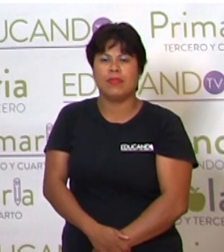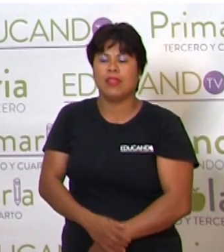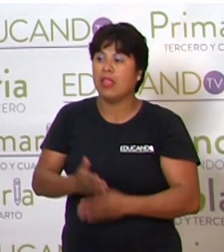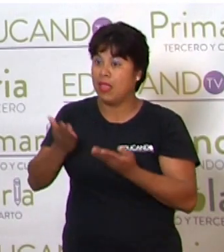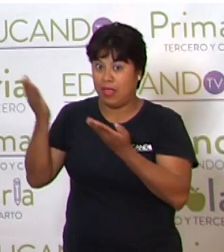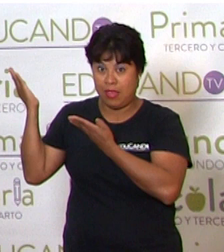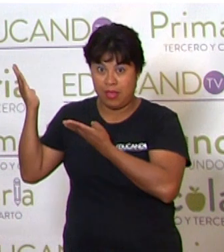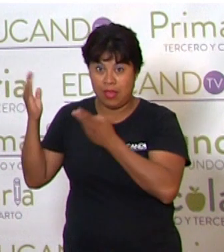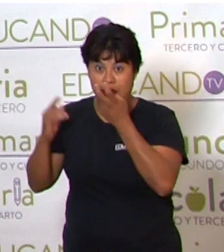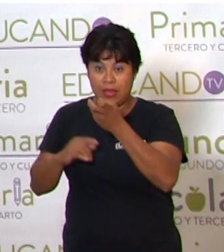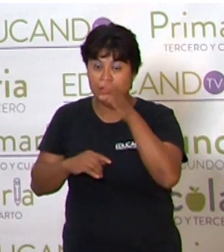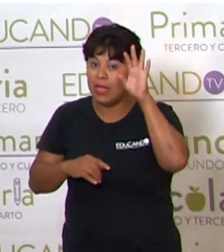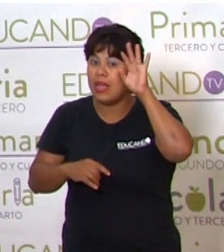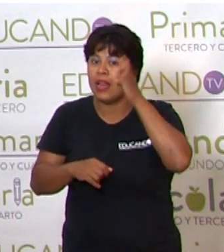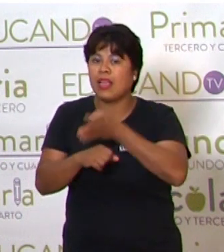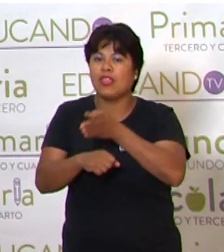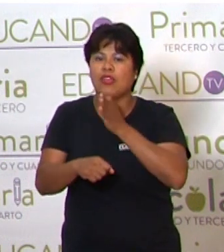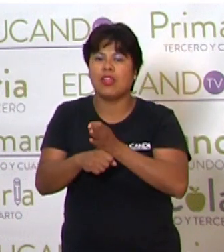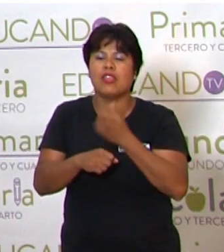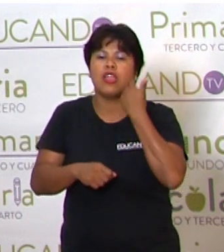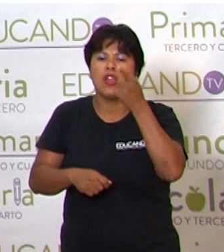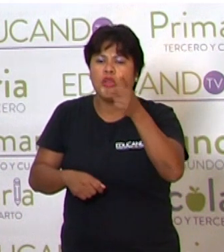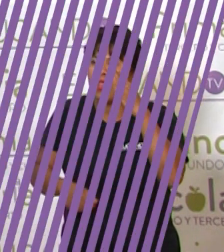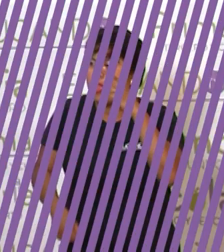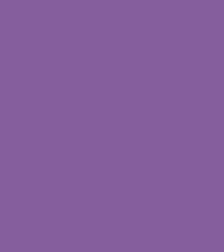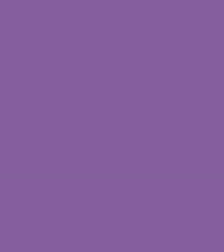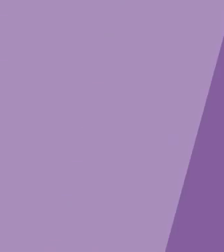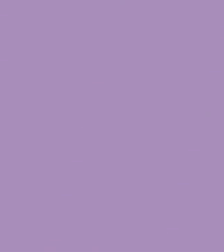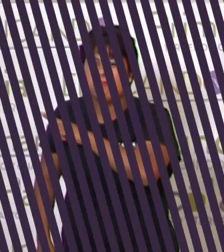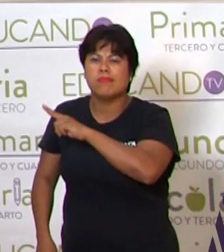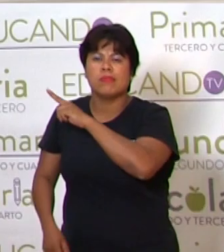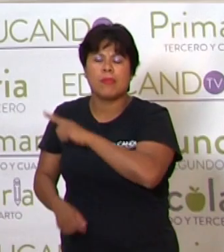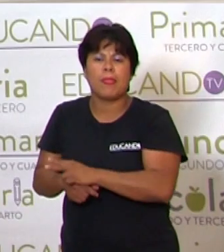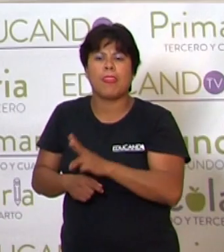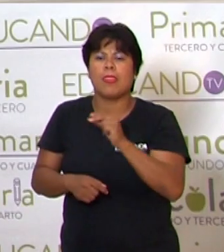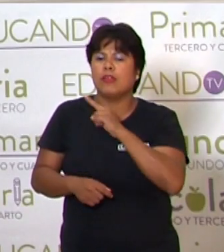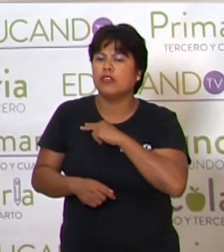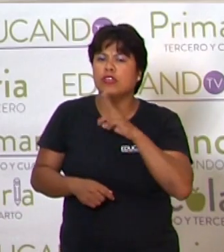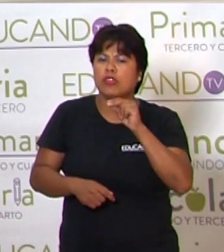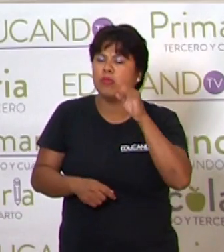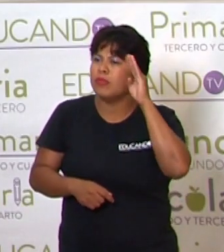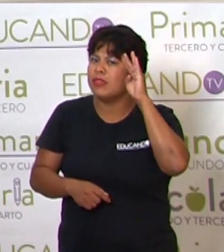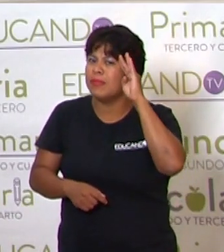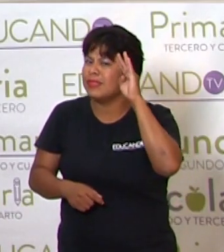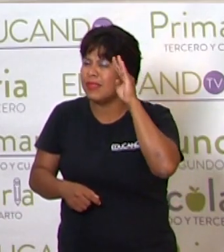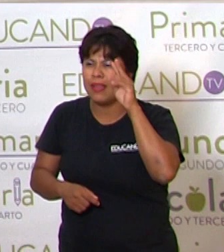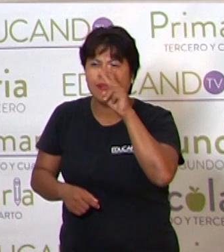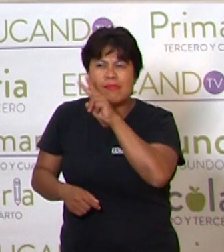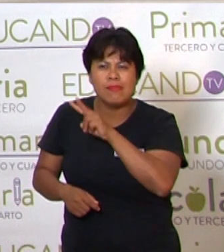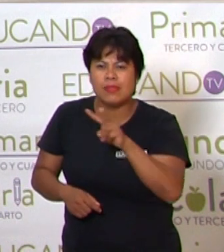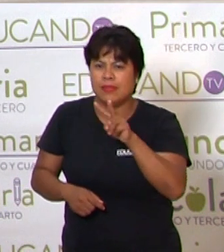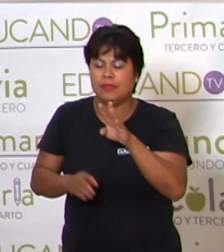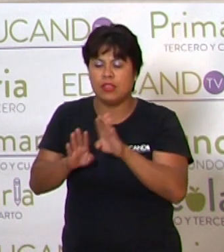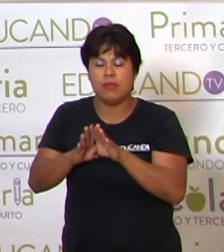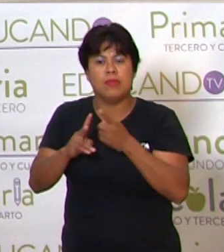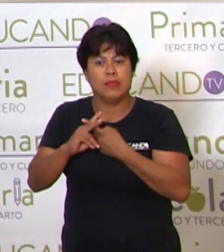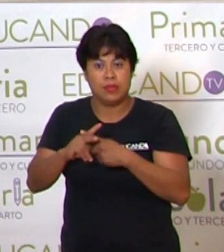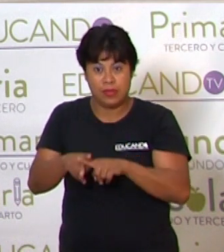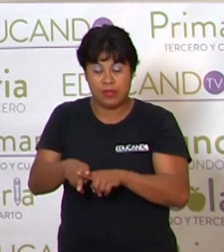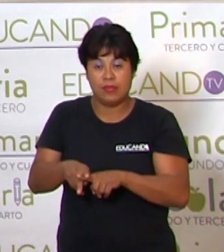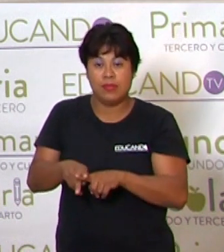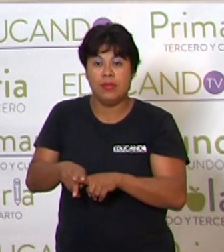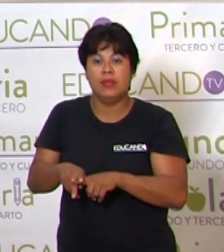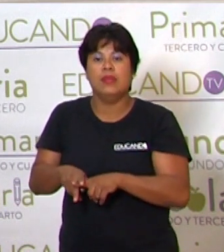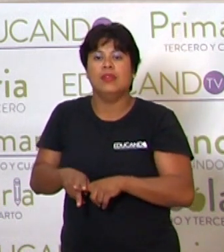Aquí en esta caricatura quiero que observen, no vamos a analizarla a partir